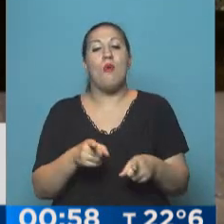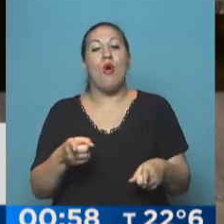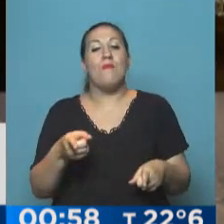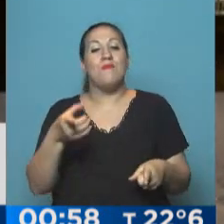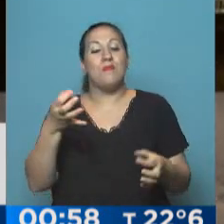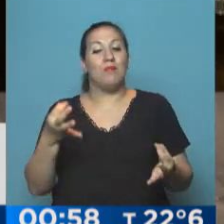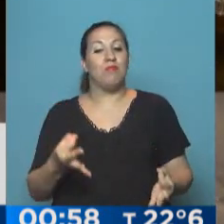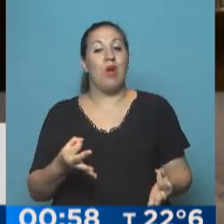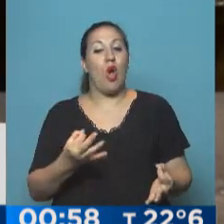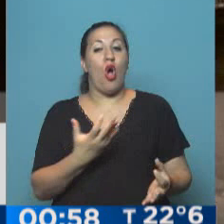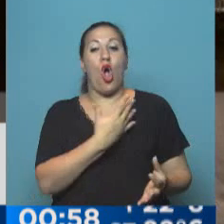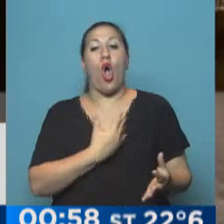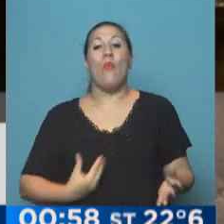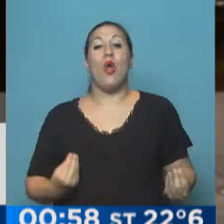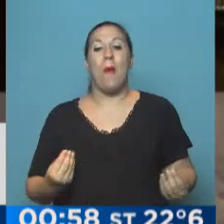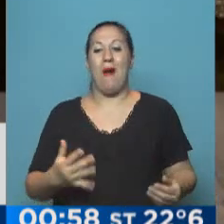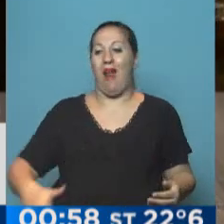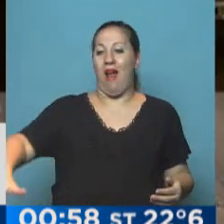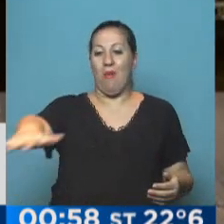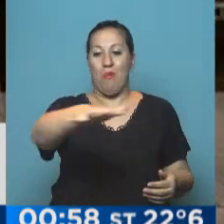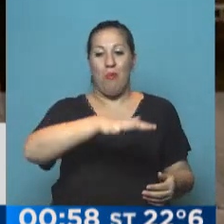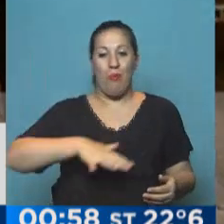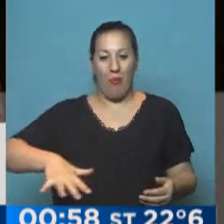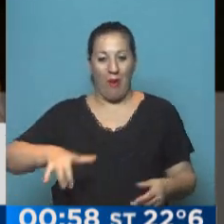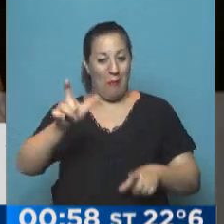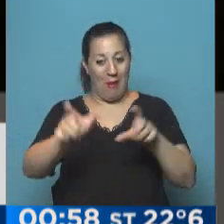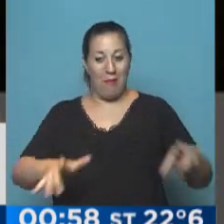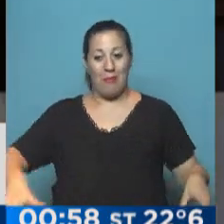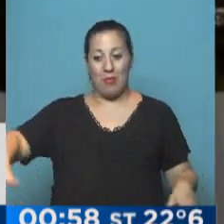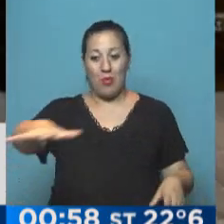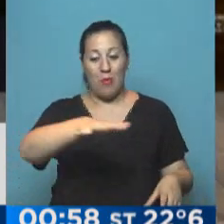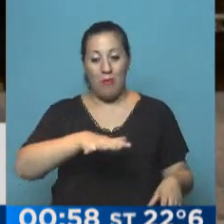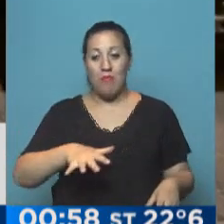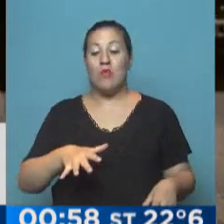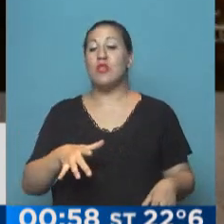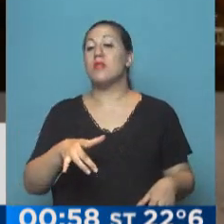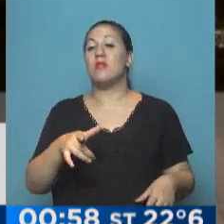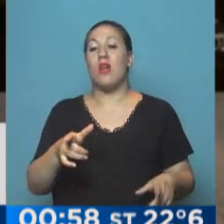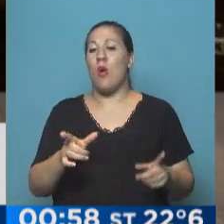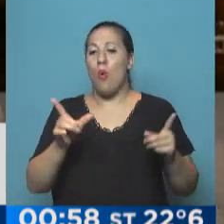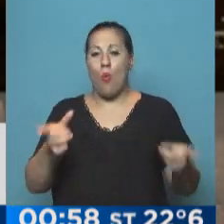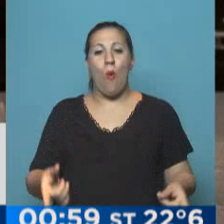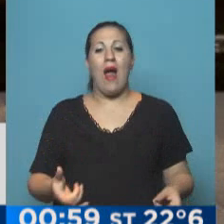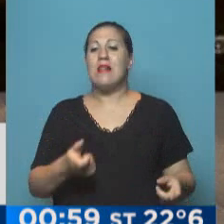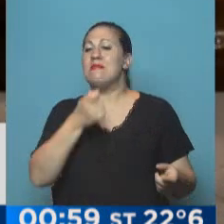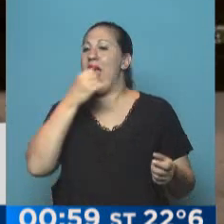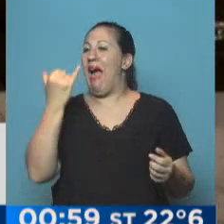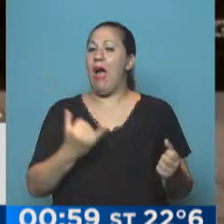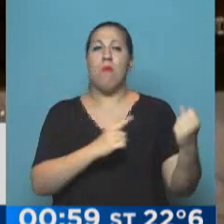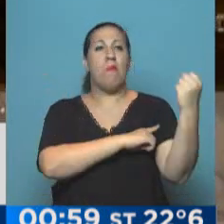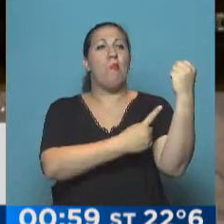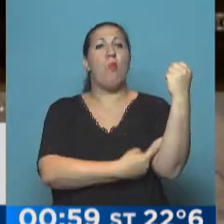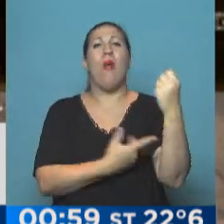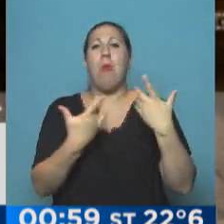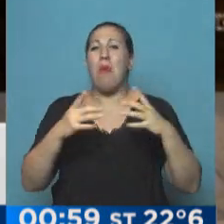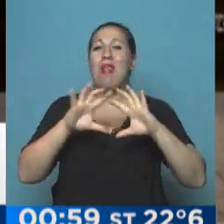el poder es para el pueblo, ¿no? Y que el poder se ha usado para el pueblo, ¿no? Y que sí, aunque tengas todo el poder del mundo, si eso no se usa para el